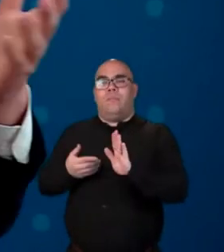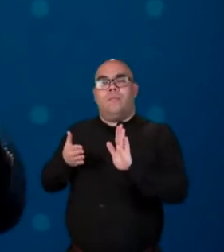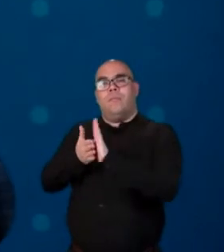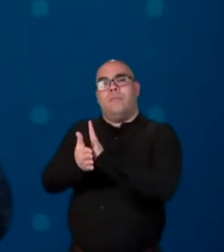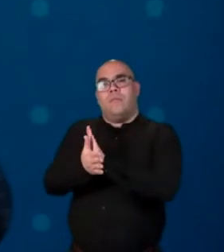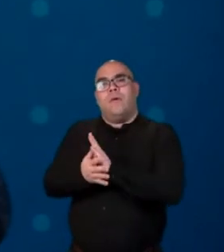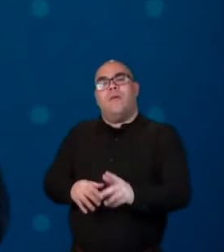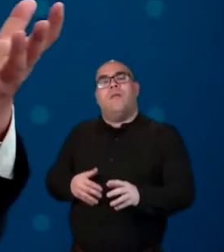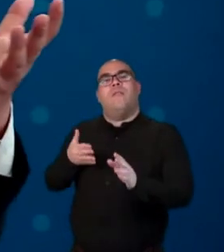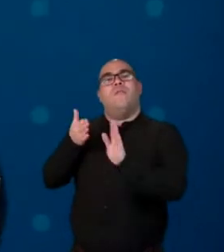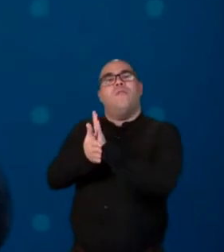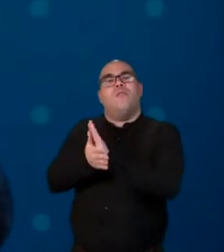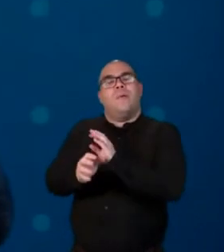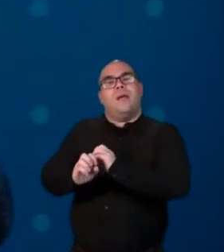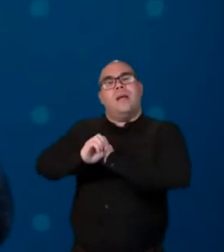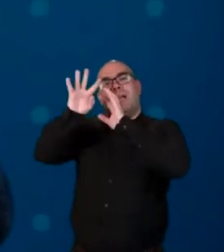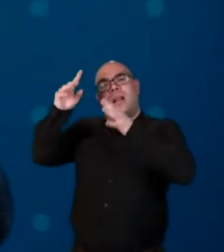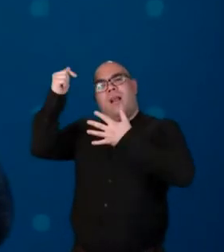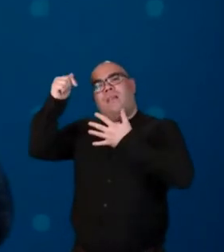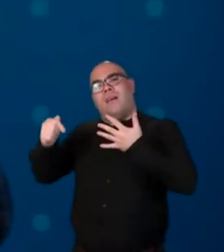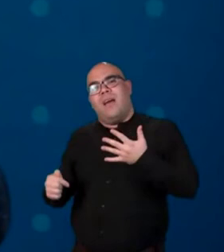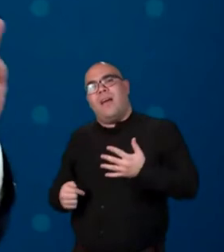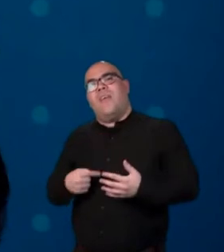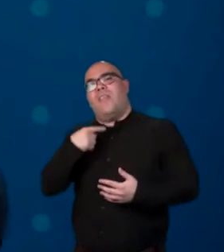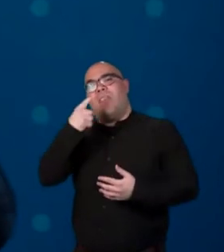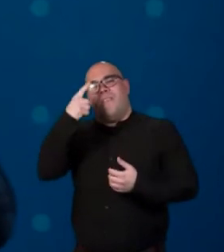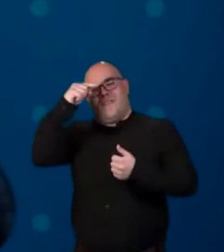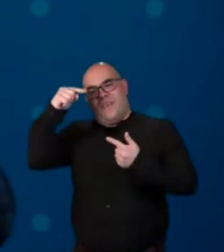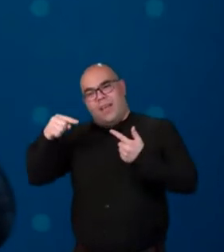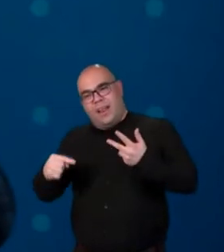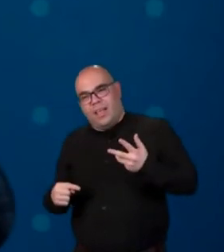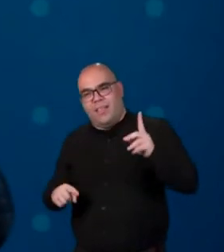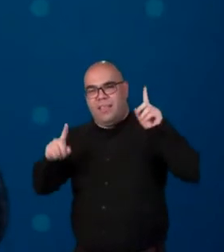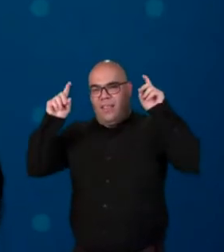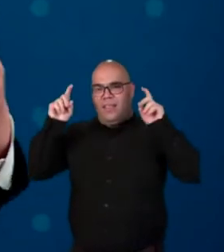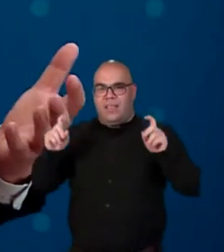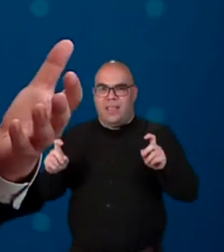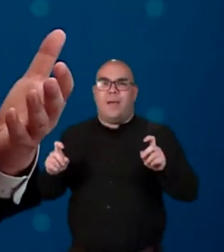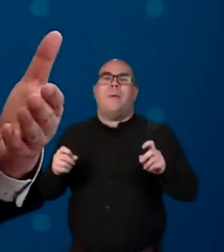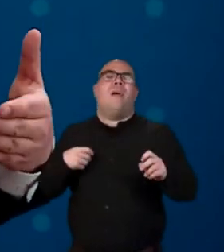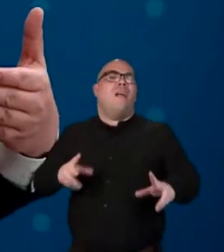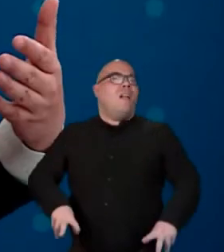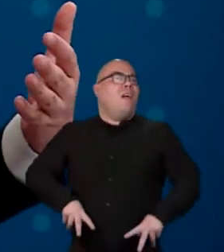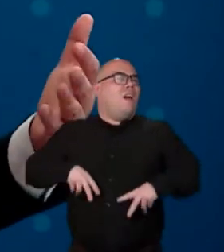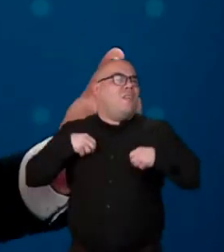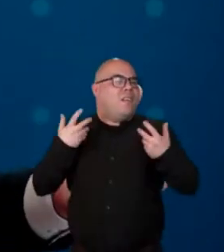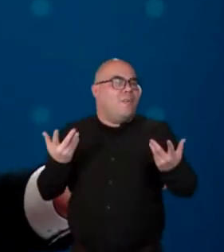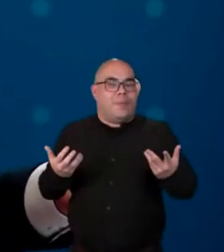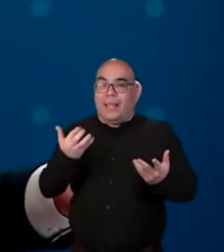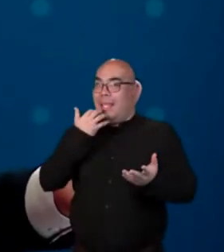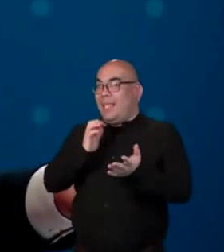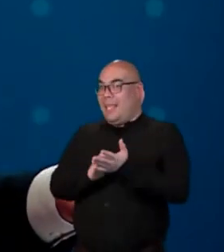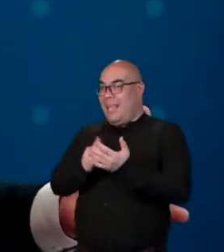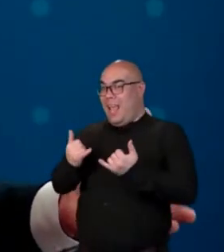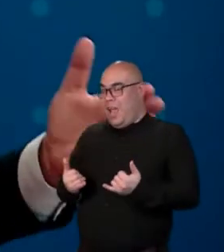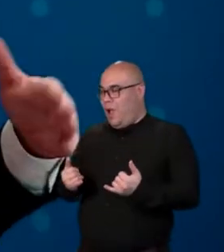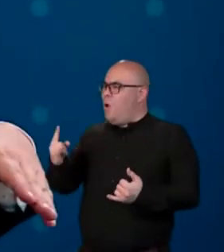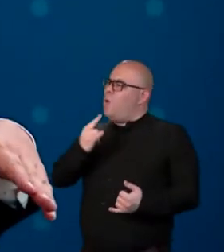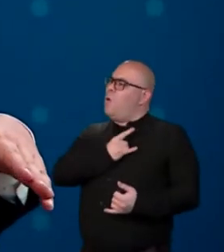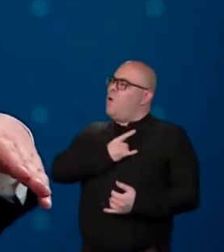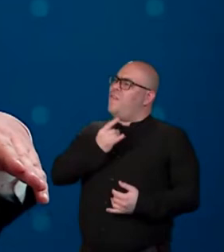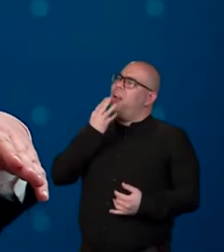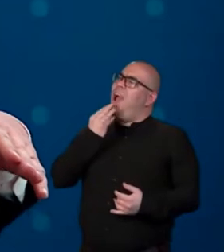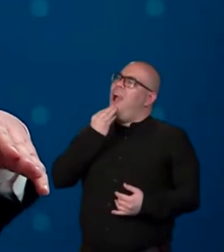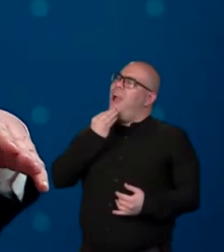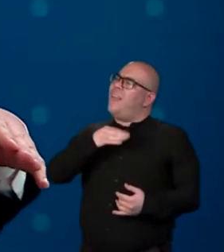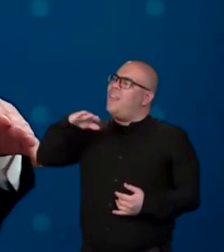clara a través de las diferentes posibilidades de aprender a lo largo de la vida como está viendo la universidad de los andes desde